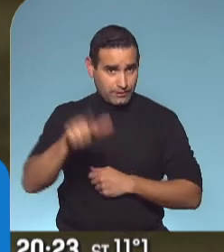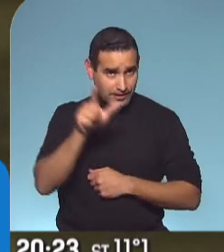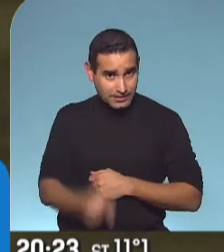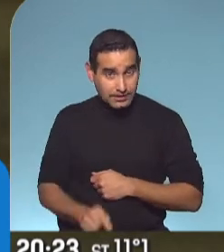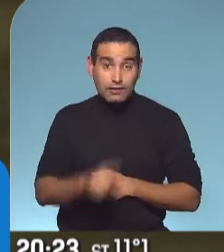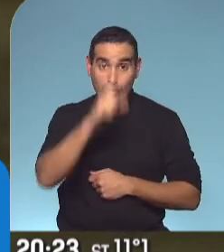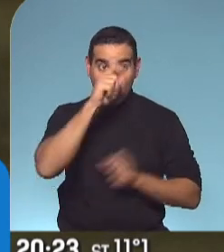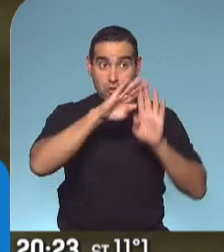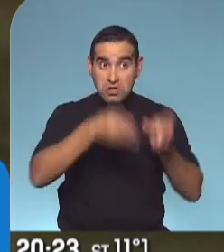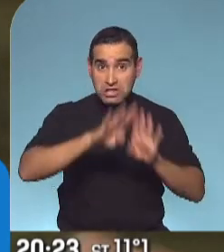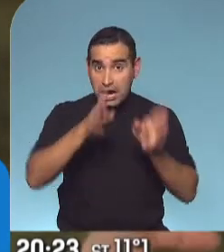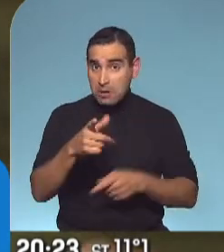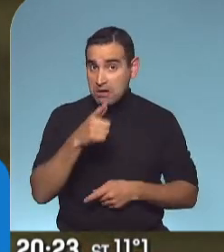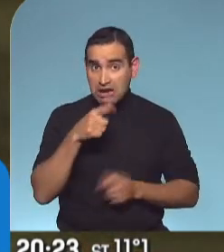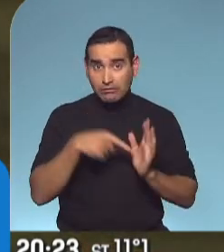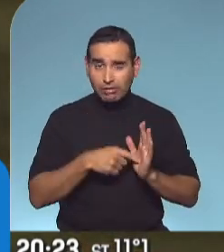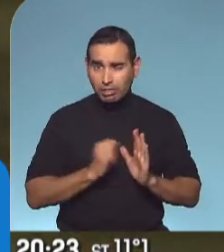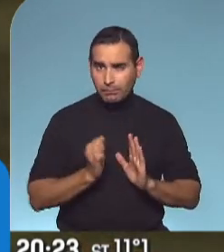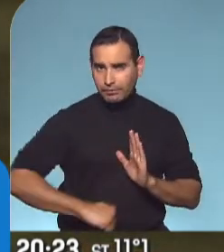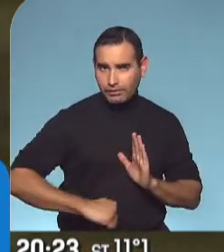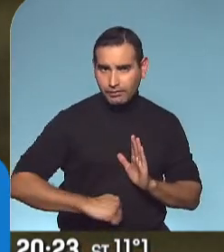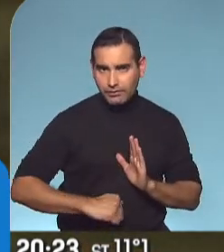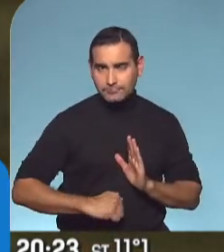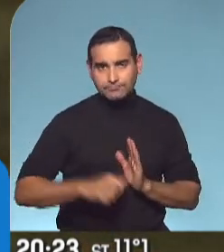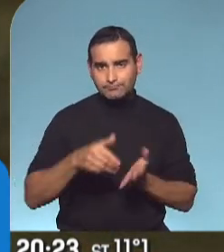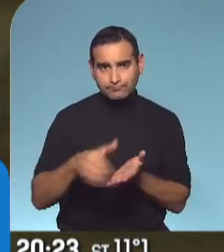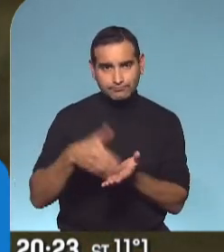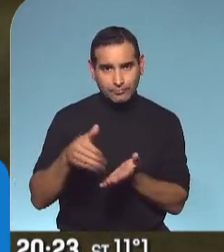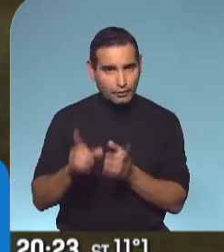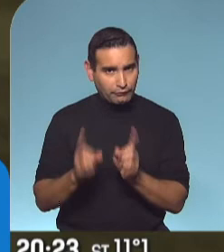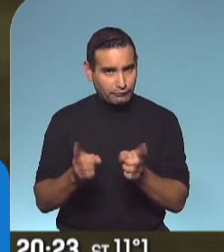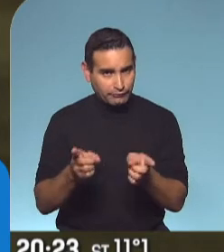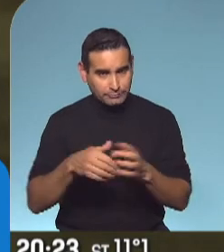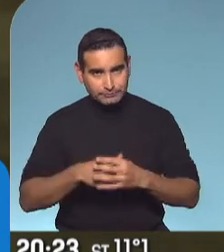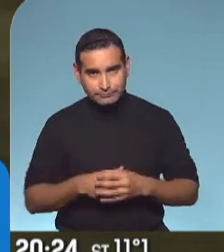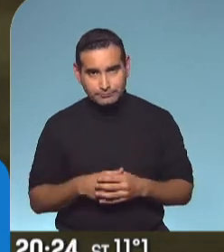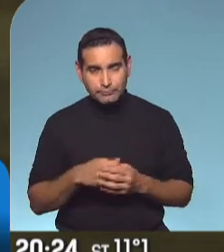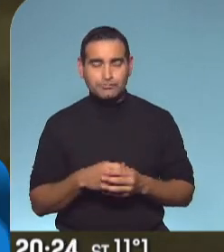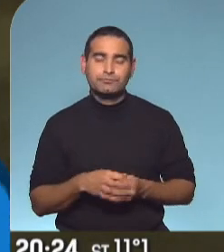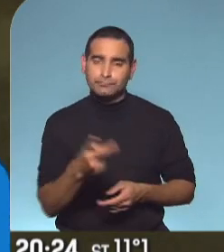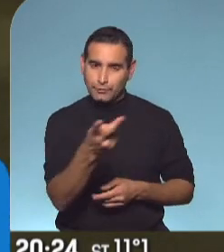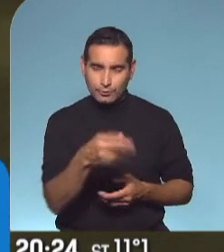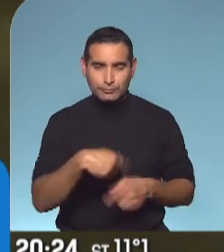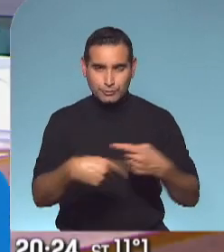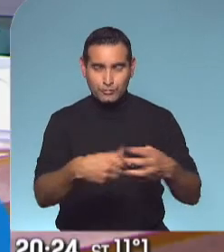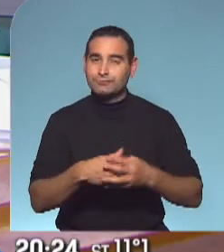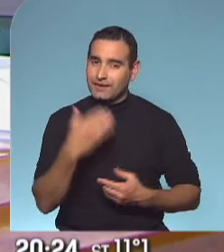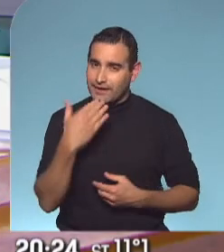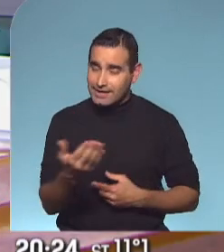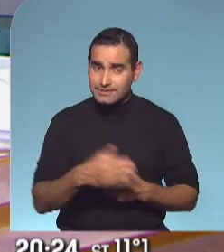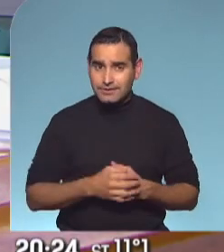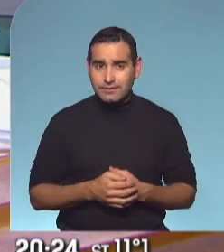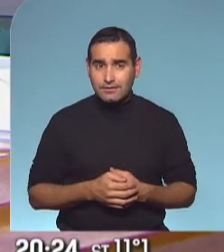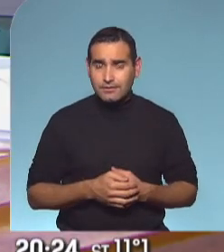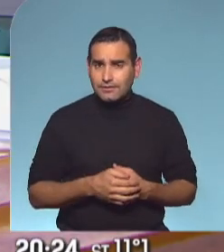clínicas aparentemente no cumplen esa modificación y sigue la discriminación. Volvemos a ustedes. Gracias, Flor. Esto no tiene